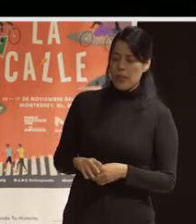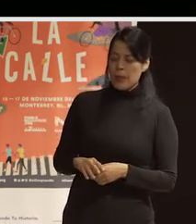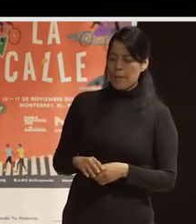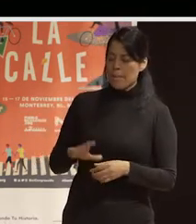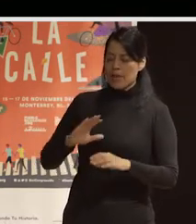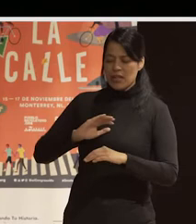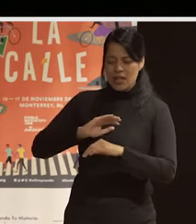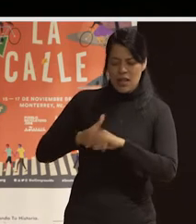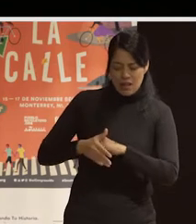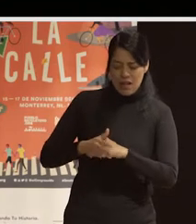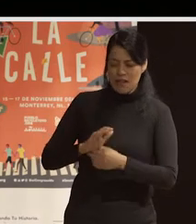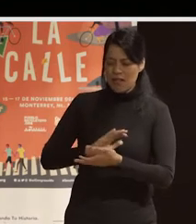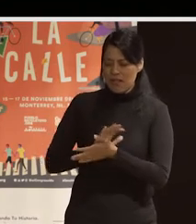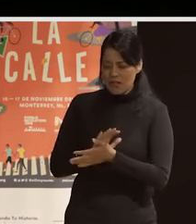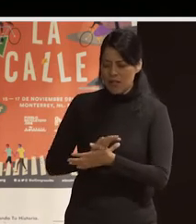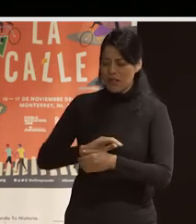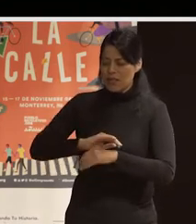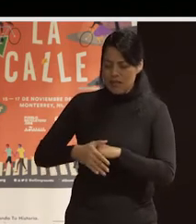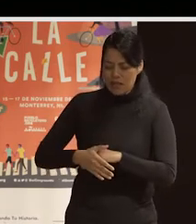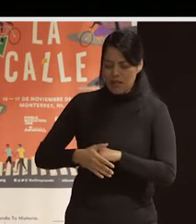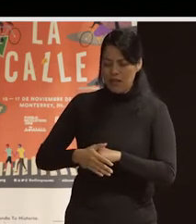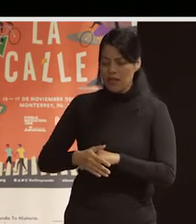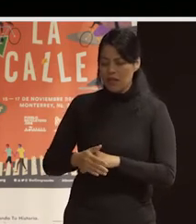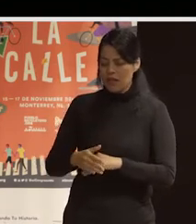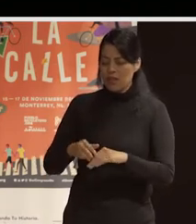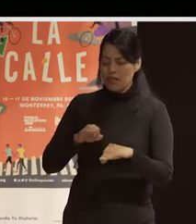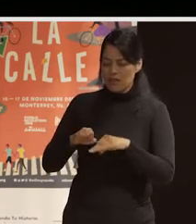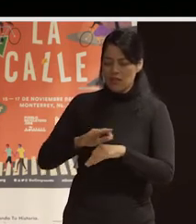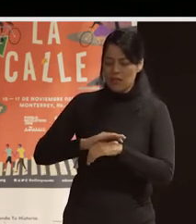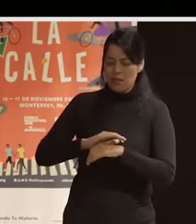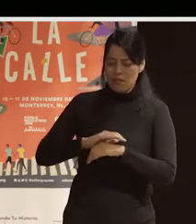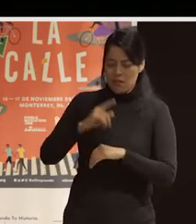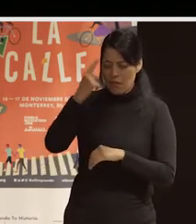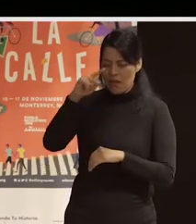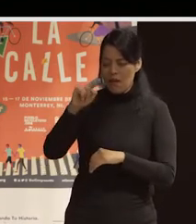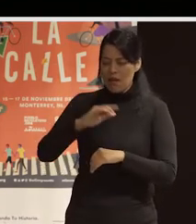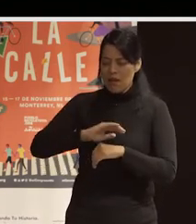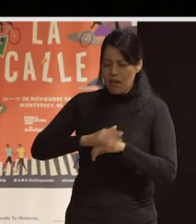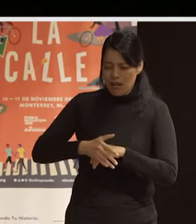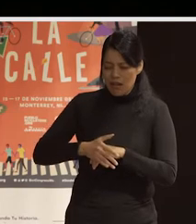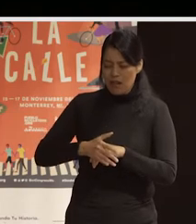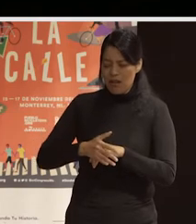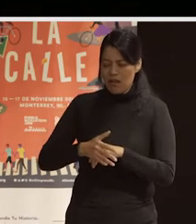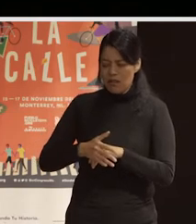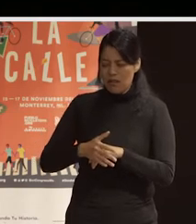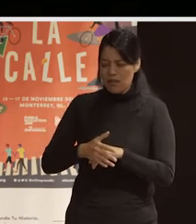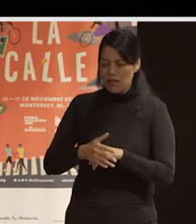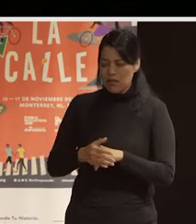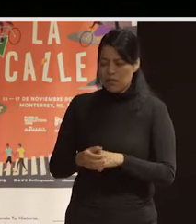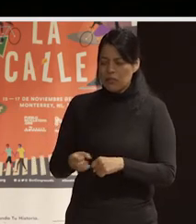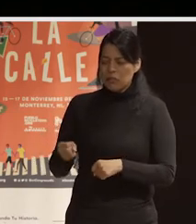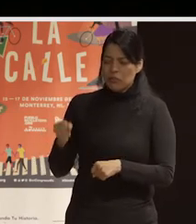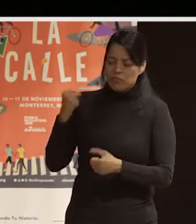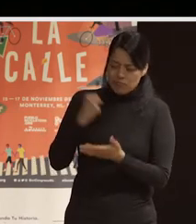jerarquías puedes luchar en contra sobre todo de unos tratar de imponerse en